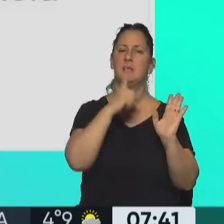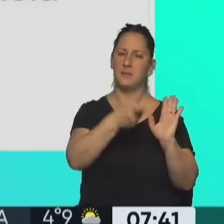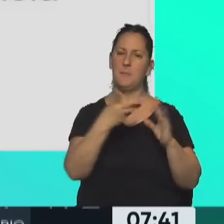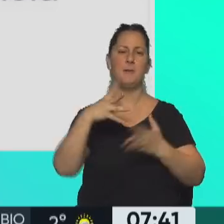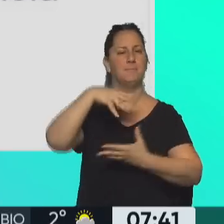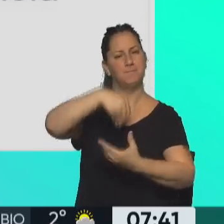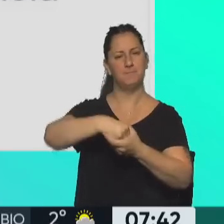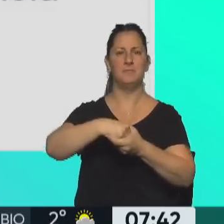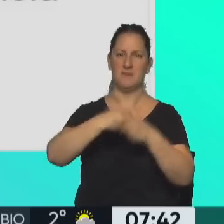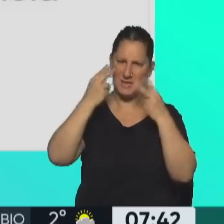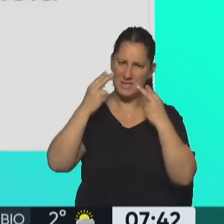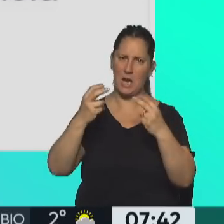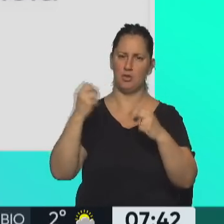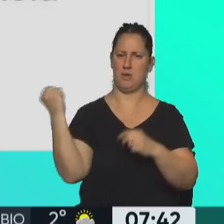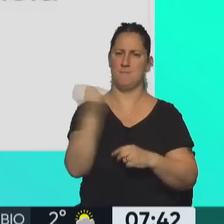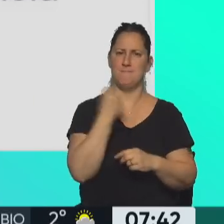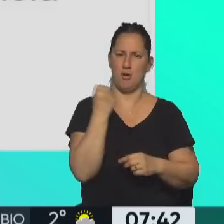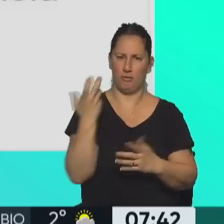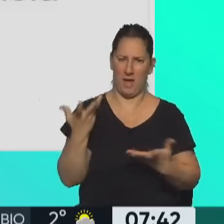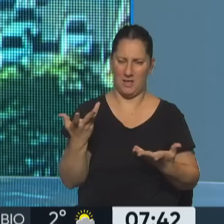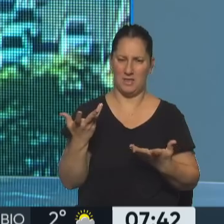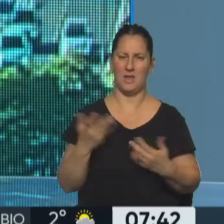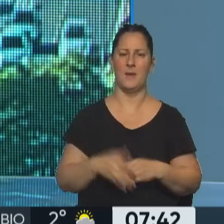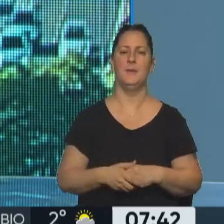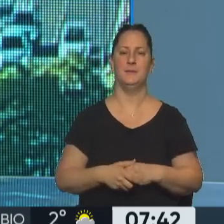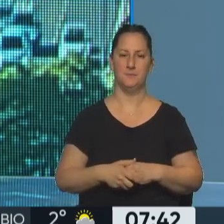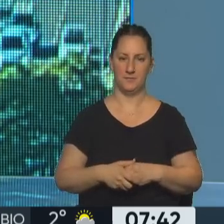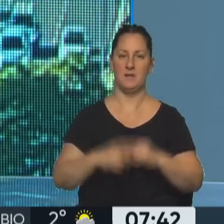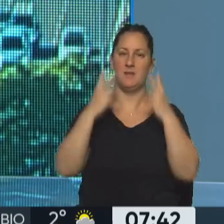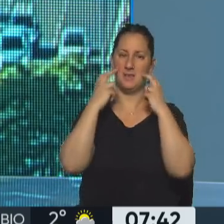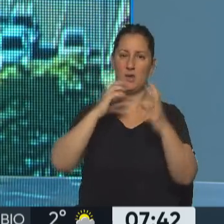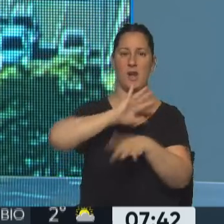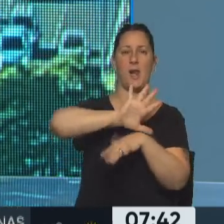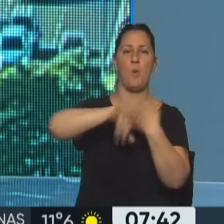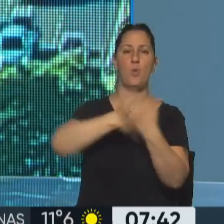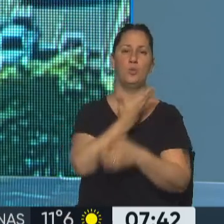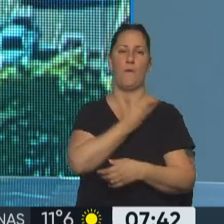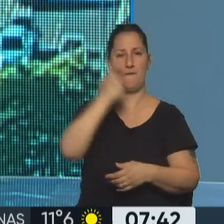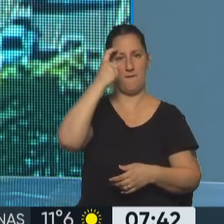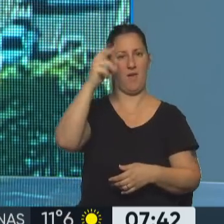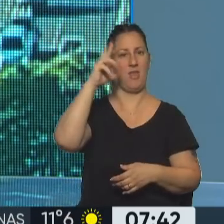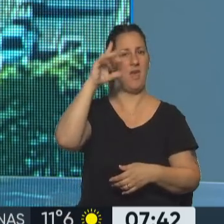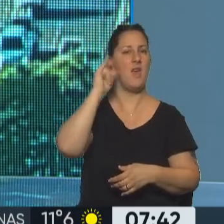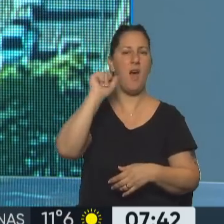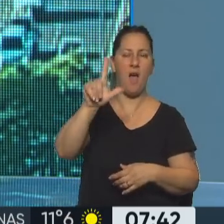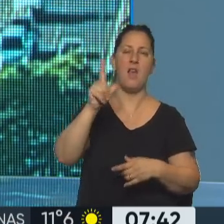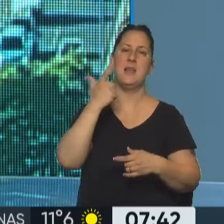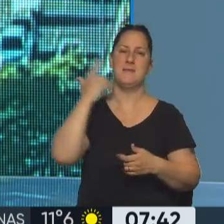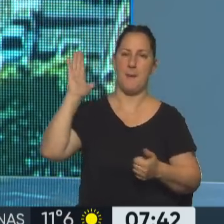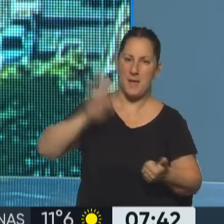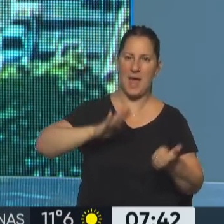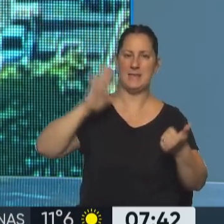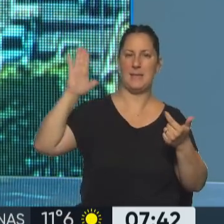en una causa de relevancia institucional. Hablamos de la causa, sí, claro, de Revolución Federal, de las intimidaciones, las amenazas contra